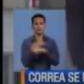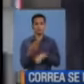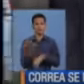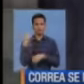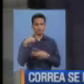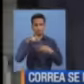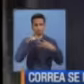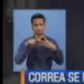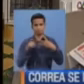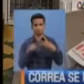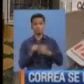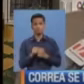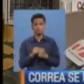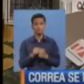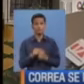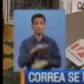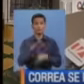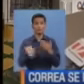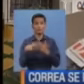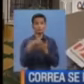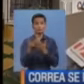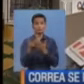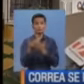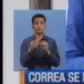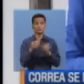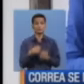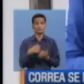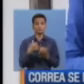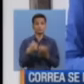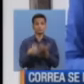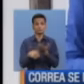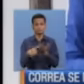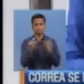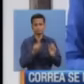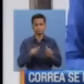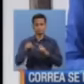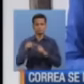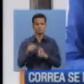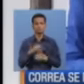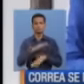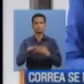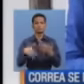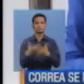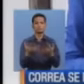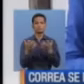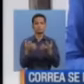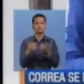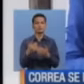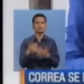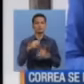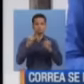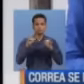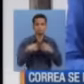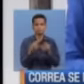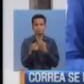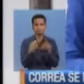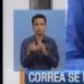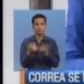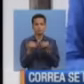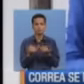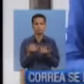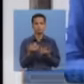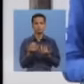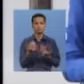El canciller subrogante, Javier Lasso, se pronunció sobre la expectativa que tiene el gobierno alrededor de este debate